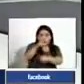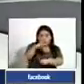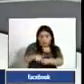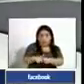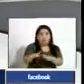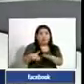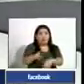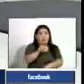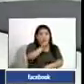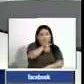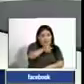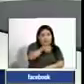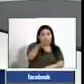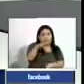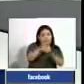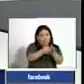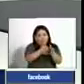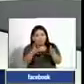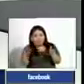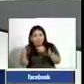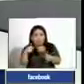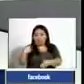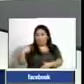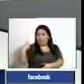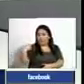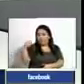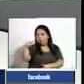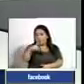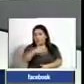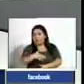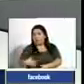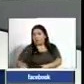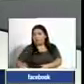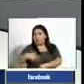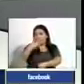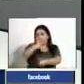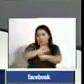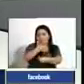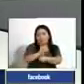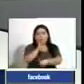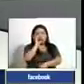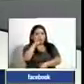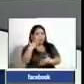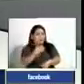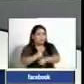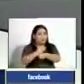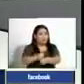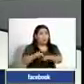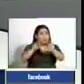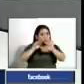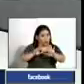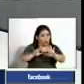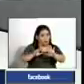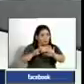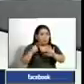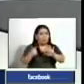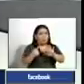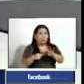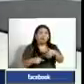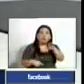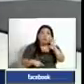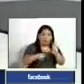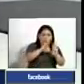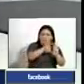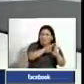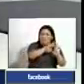el pasado 13 de marzo. Entre ayer y hoy, el presidente de la República, Alejandro Yamatei, ha confirmado 8 casos. De esos, 5 son